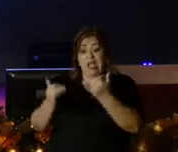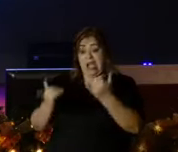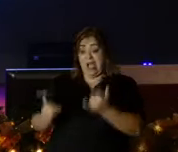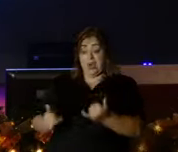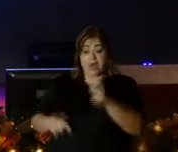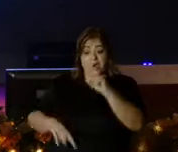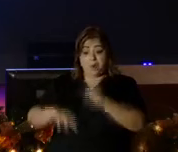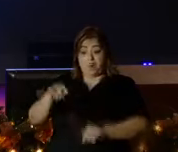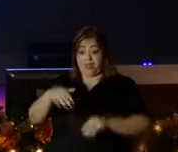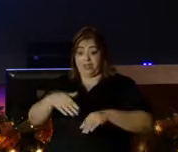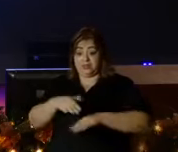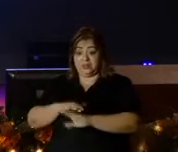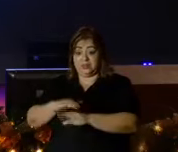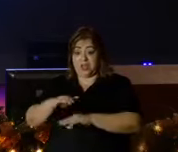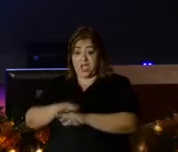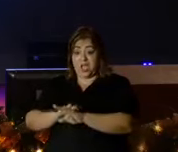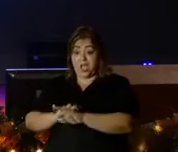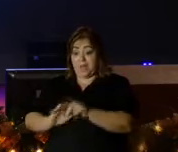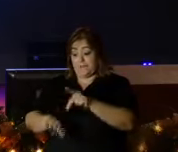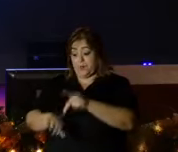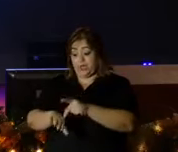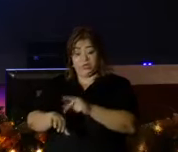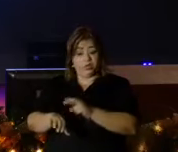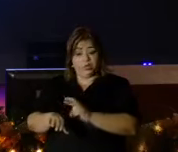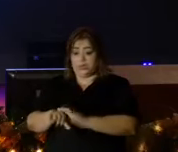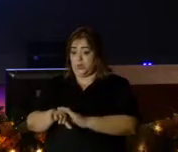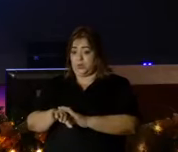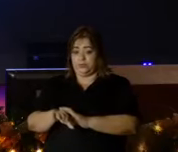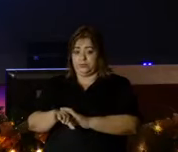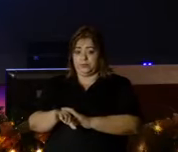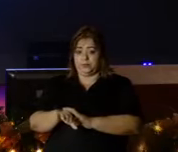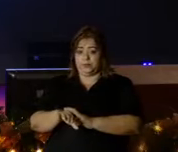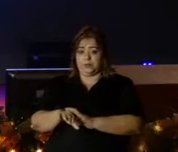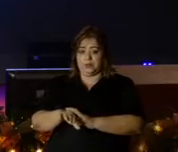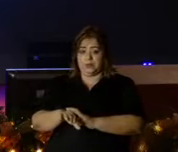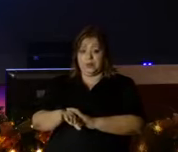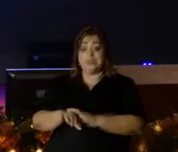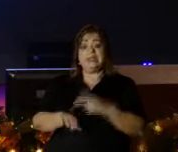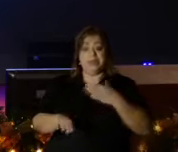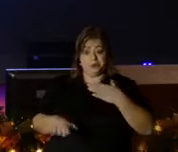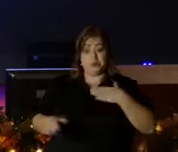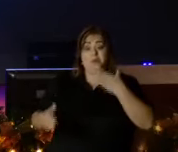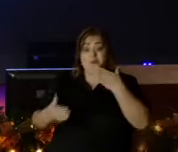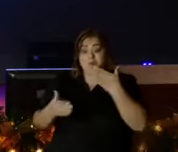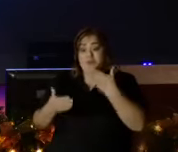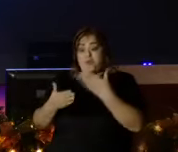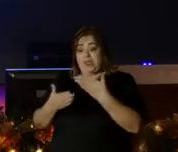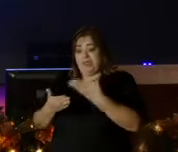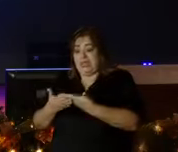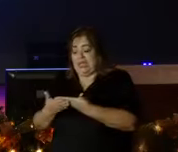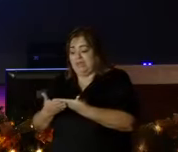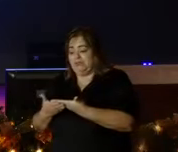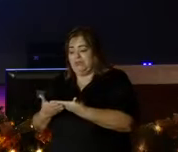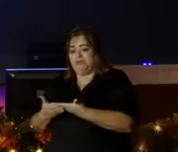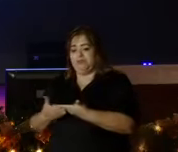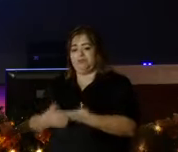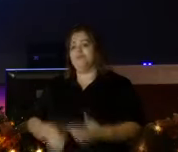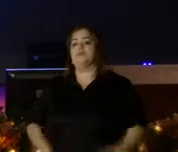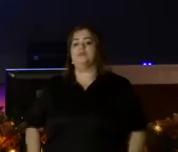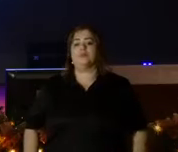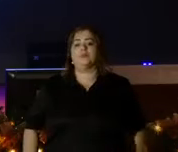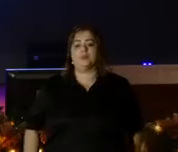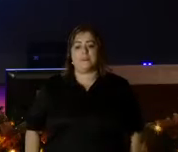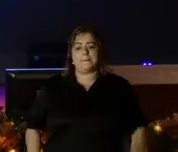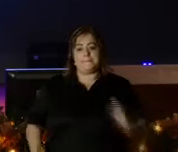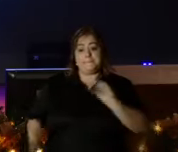Puerto Rico desde el jueves en adelante. Así que salimos a tiempo. Dele gloria a Dios. Voy a poder